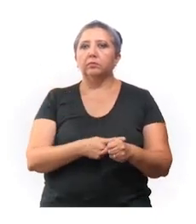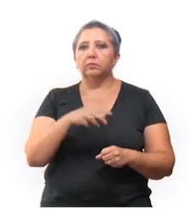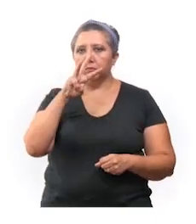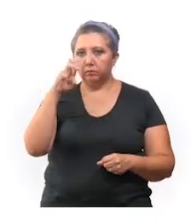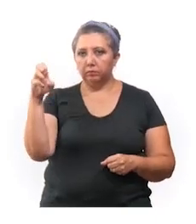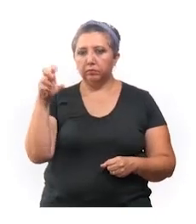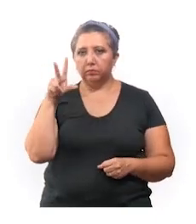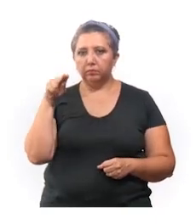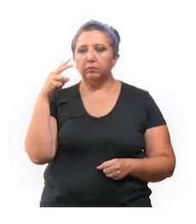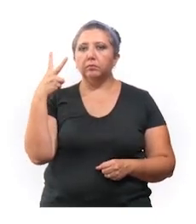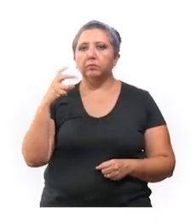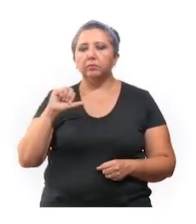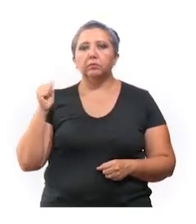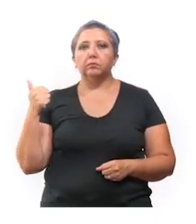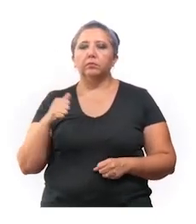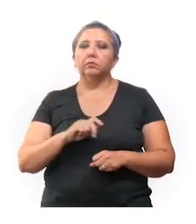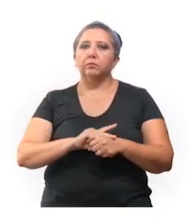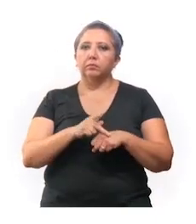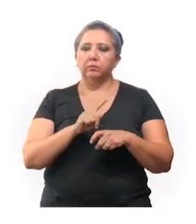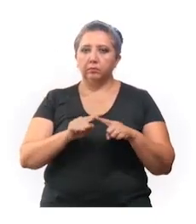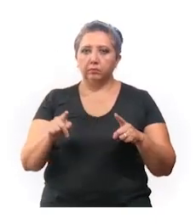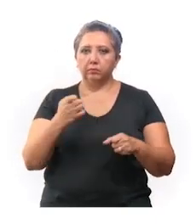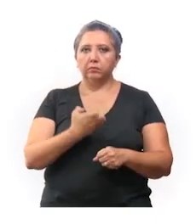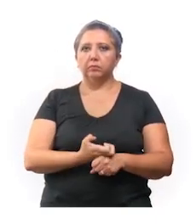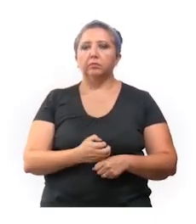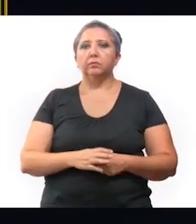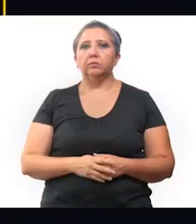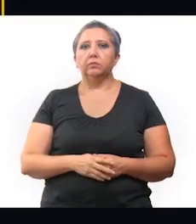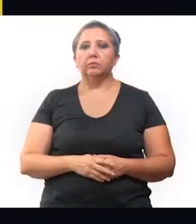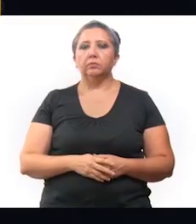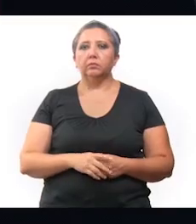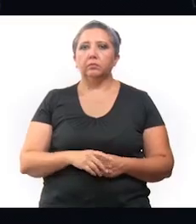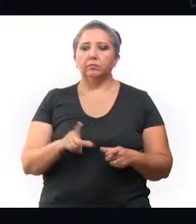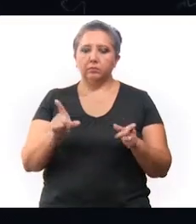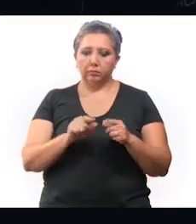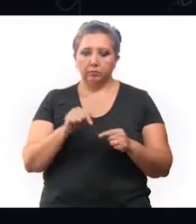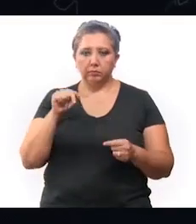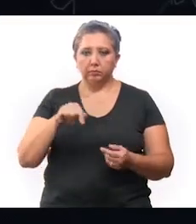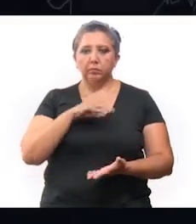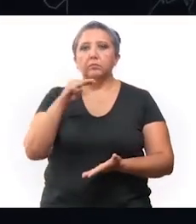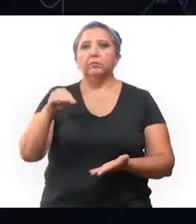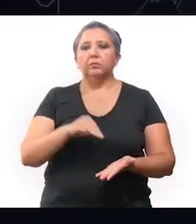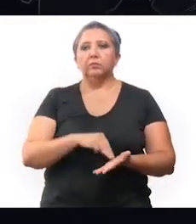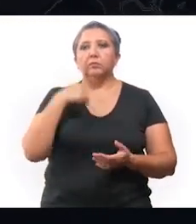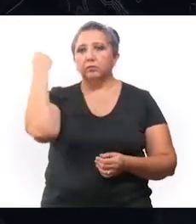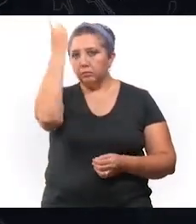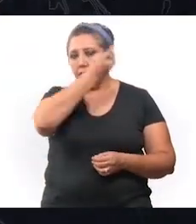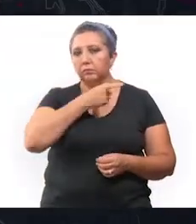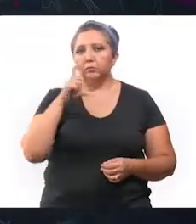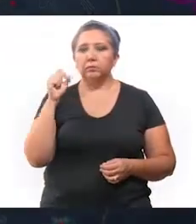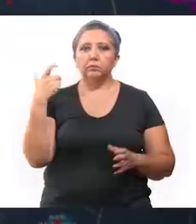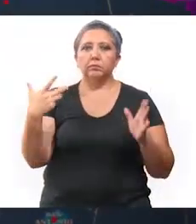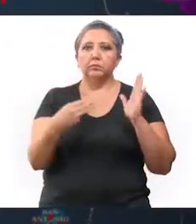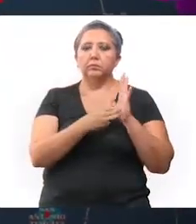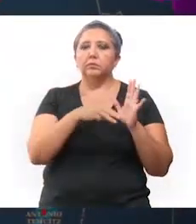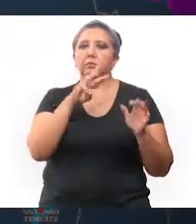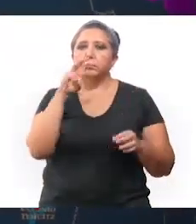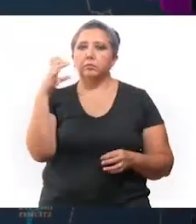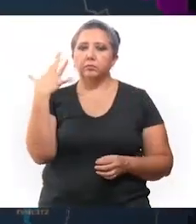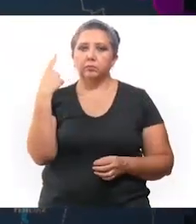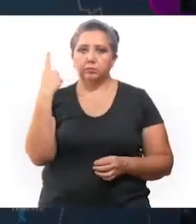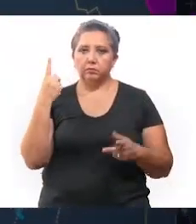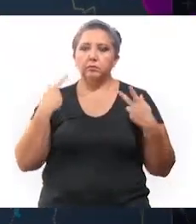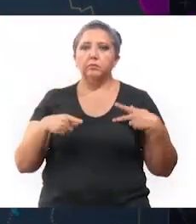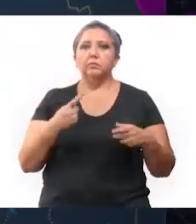positivos, 382 son de otro país u otro estado. Específicamente en Mérida se han diagnosticado